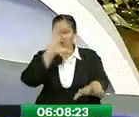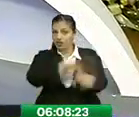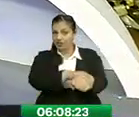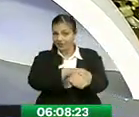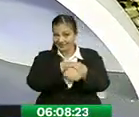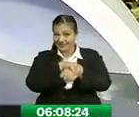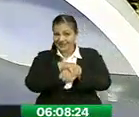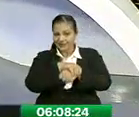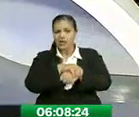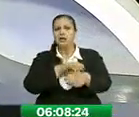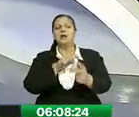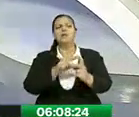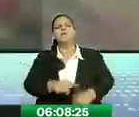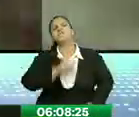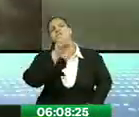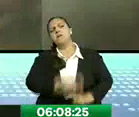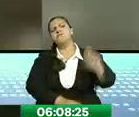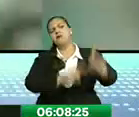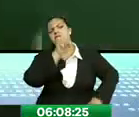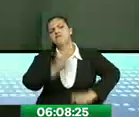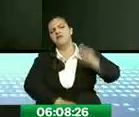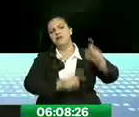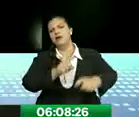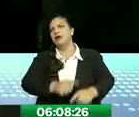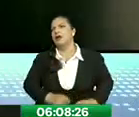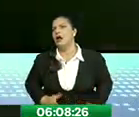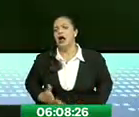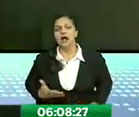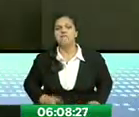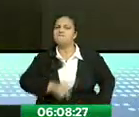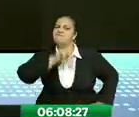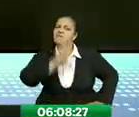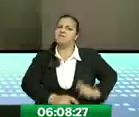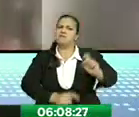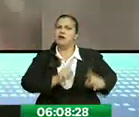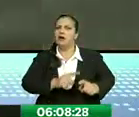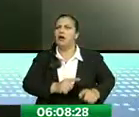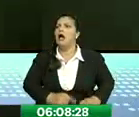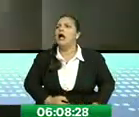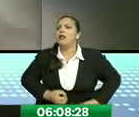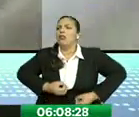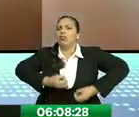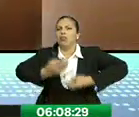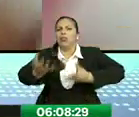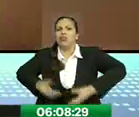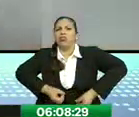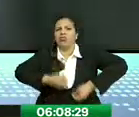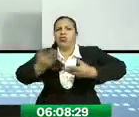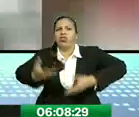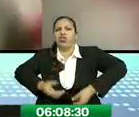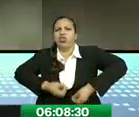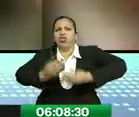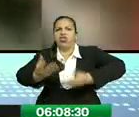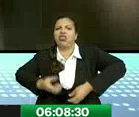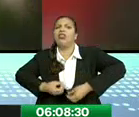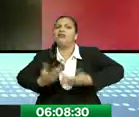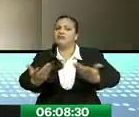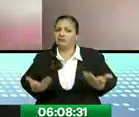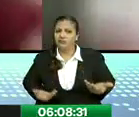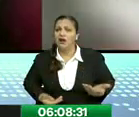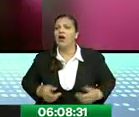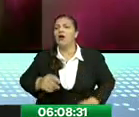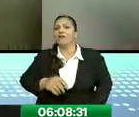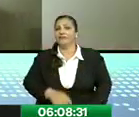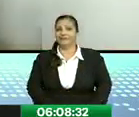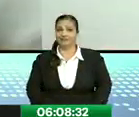Para mí, mi querida Mayra, antes de que esté la inteligencia de la policía, comiencen a revisar todos los videos y demás, pero